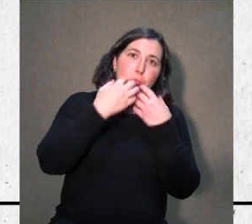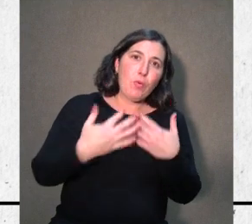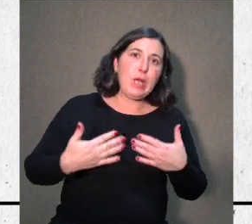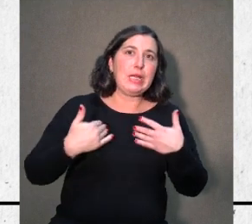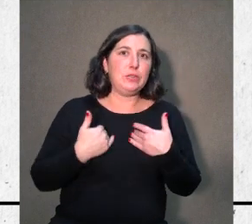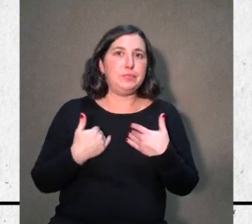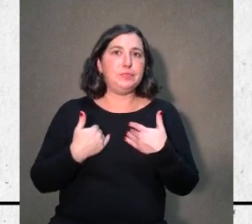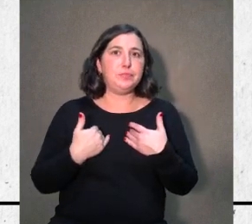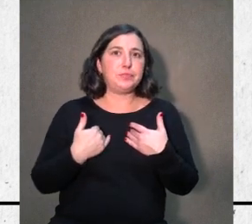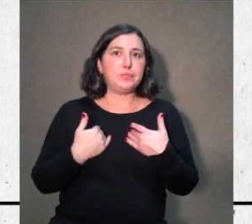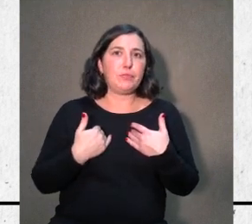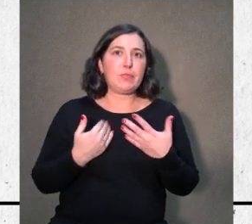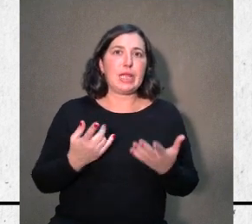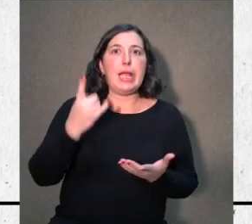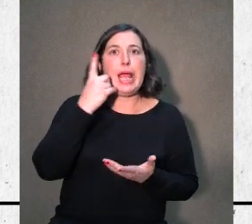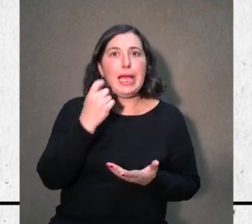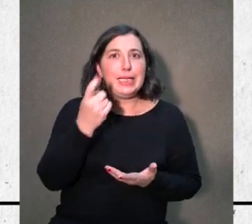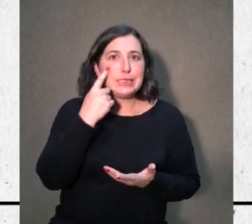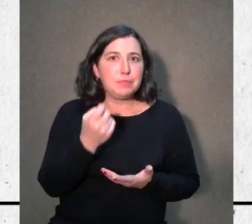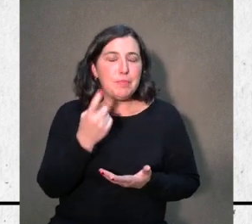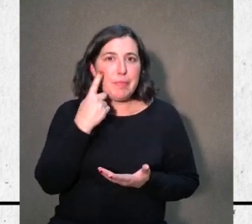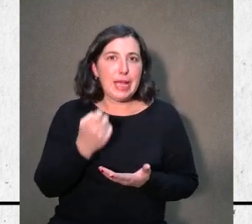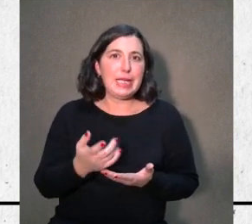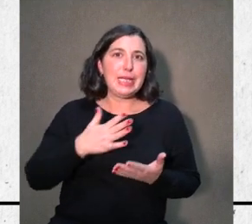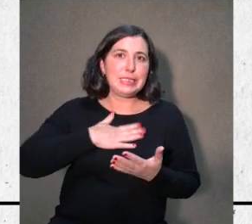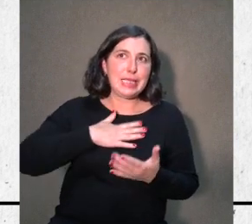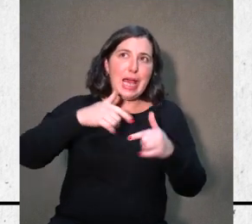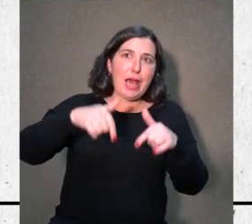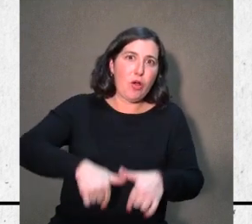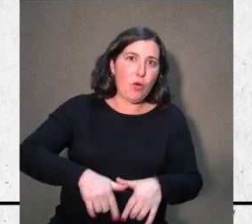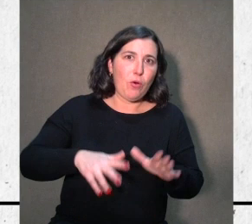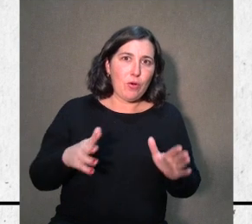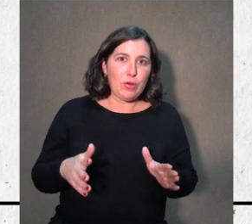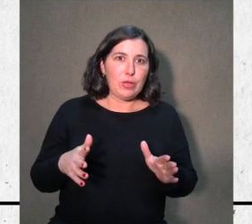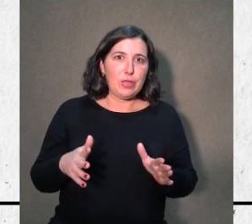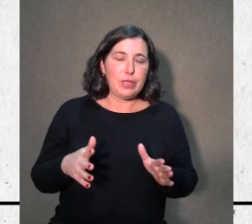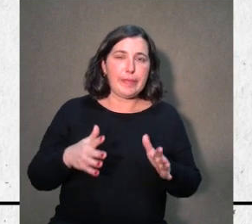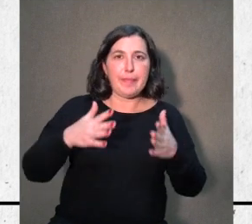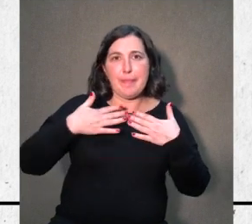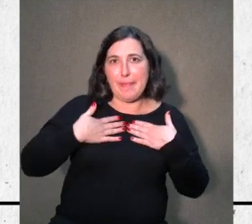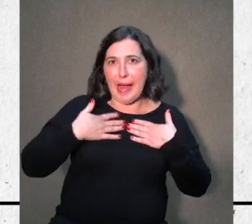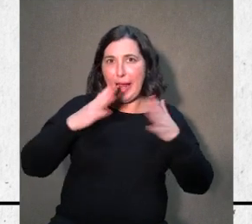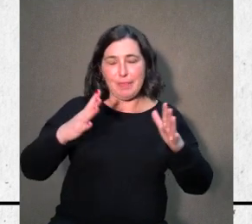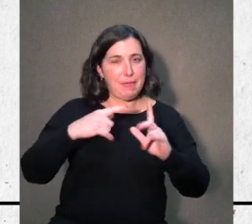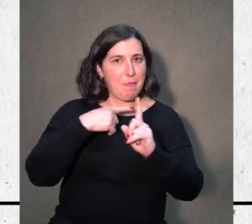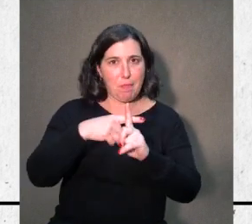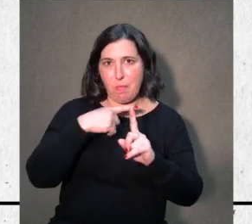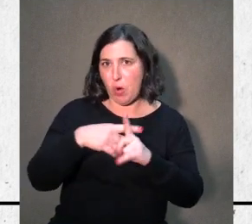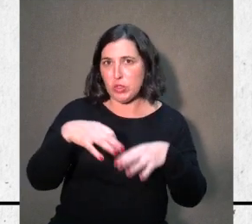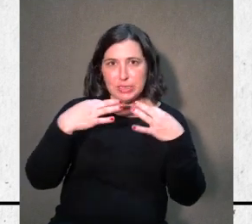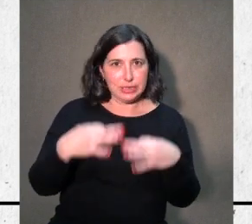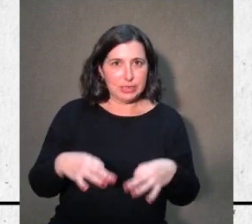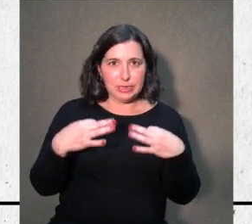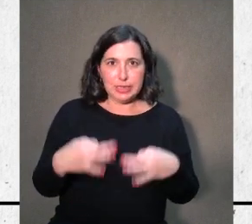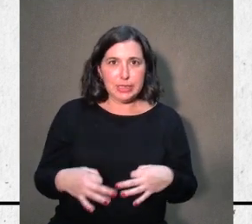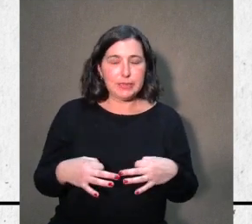Bueno, en mi caso, la experiencia hoy en día para mí fue totalmente positiva.